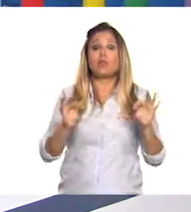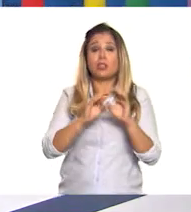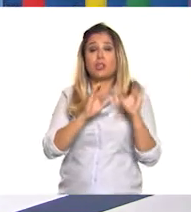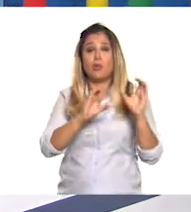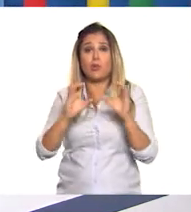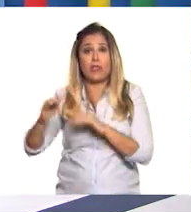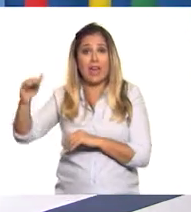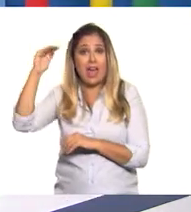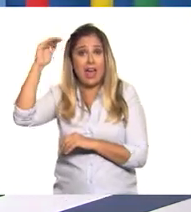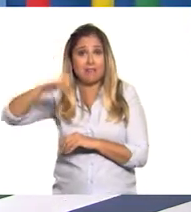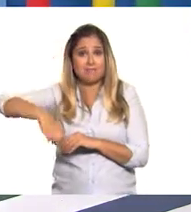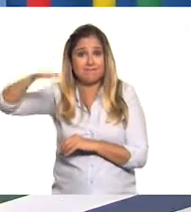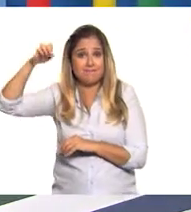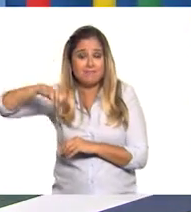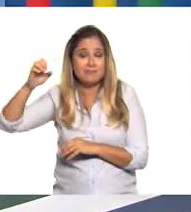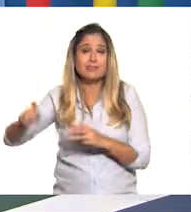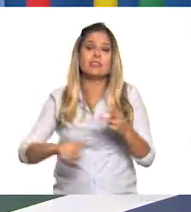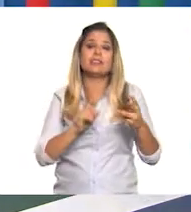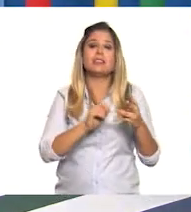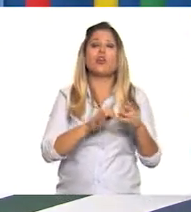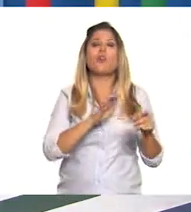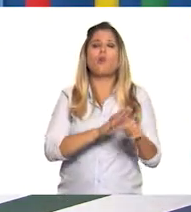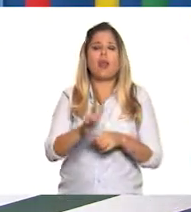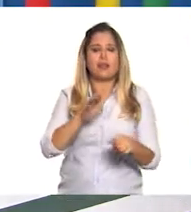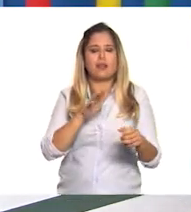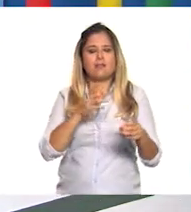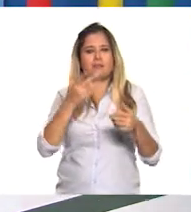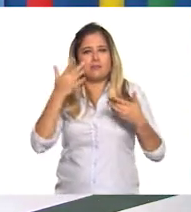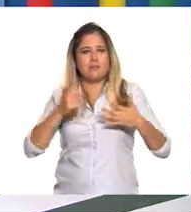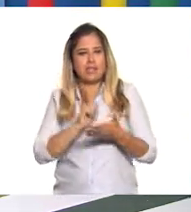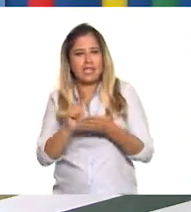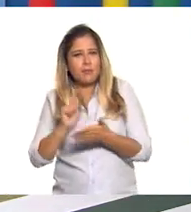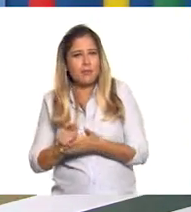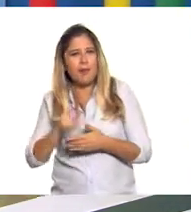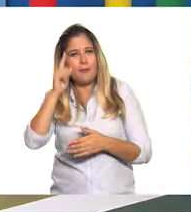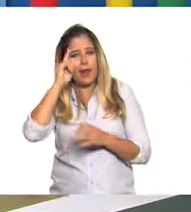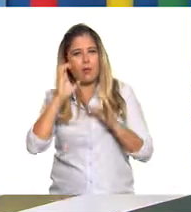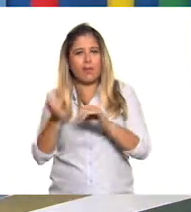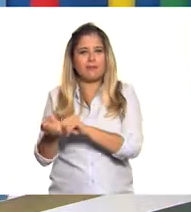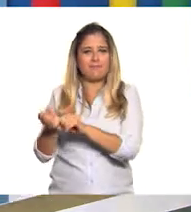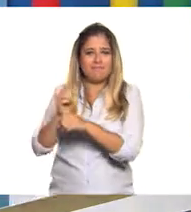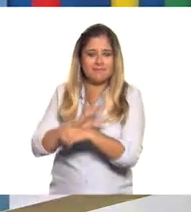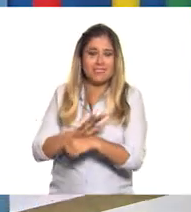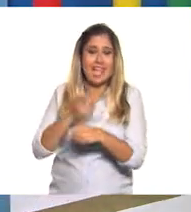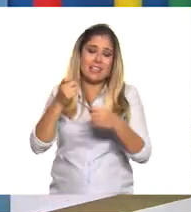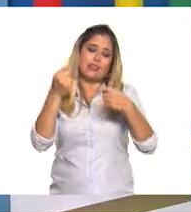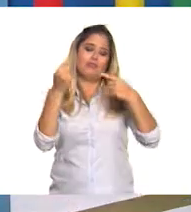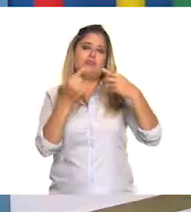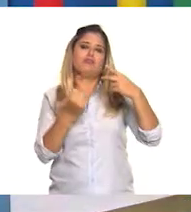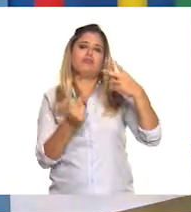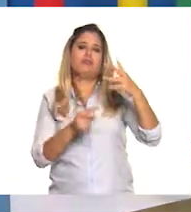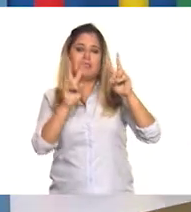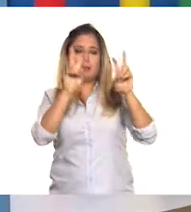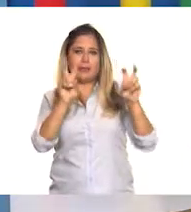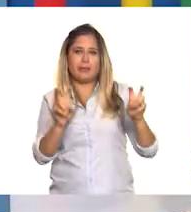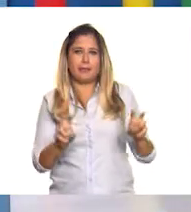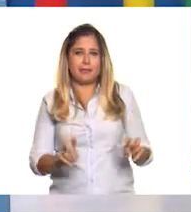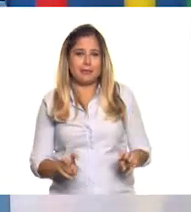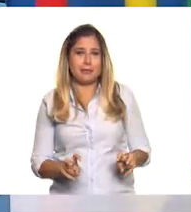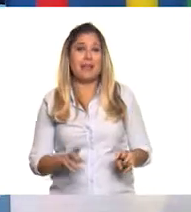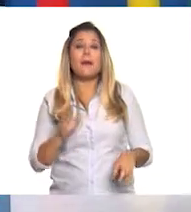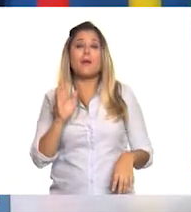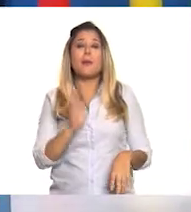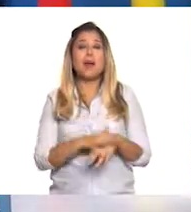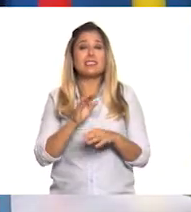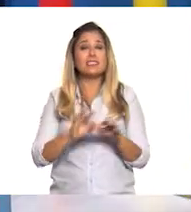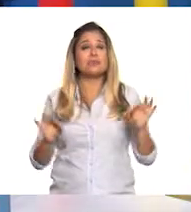higiene y convivencia para evitar contagios, el cuidado de las áreas verdes y, en fin, así nos fuimos. Pero la que más nos llamó la atención fue